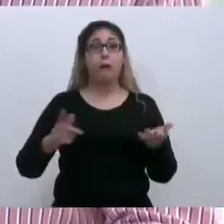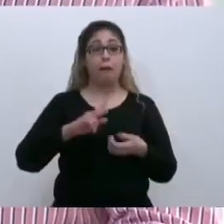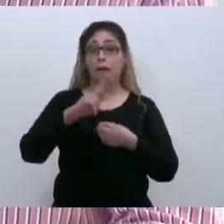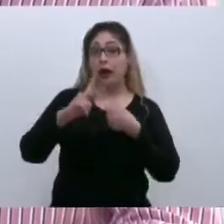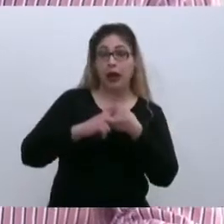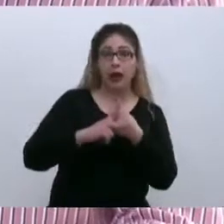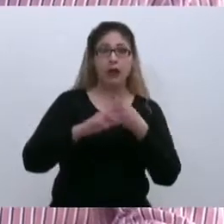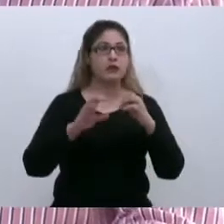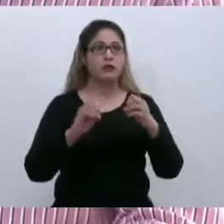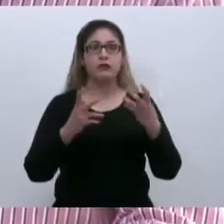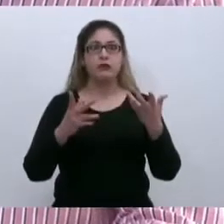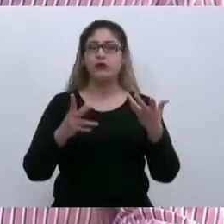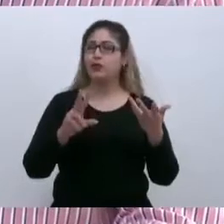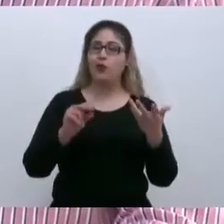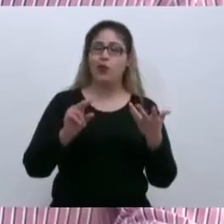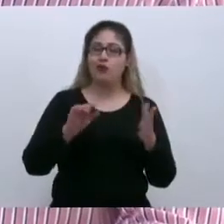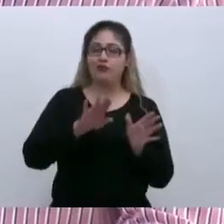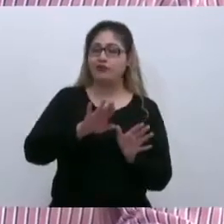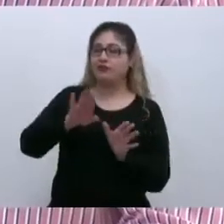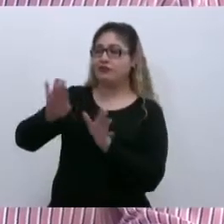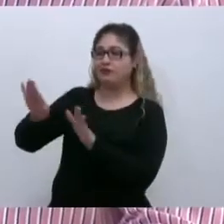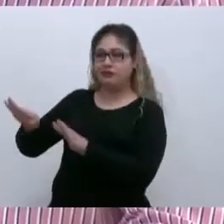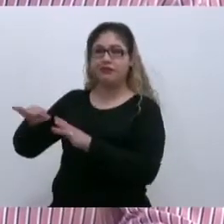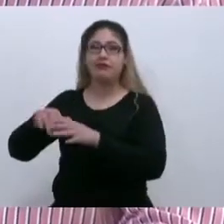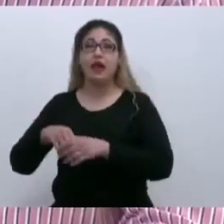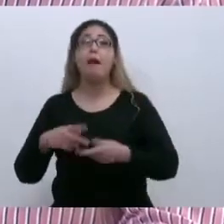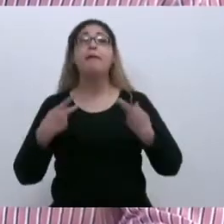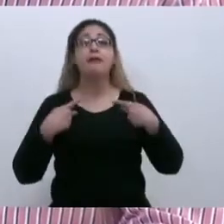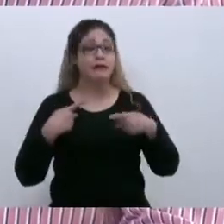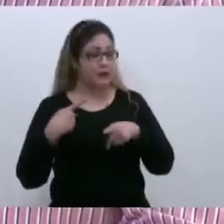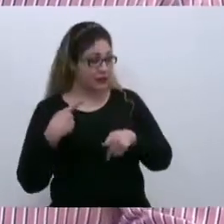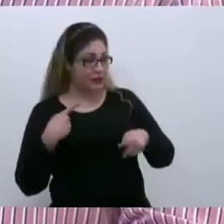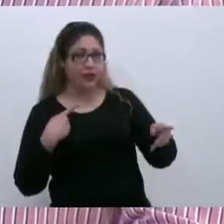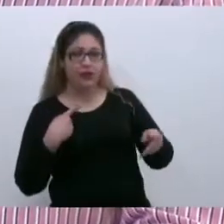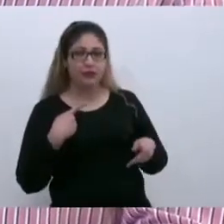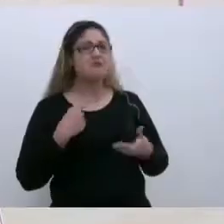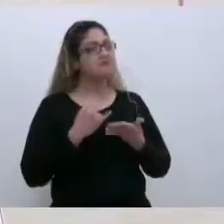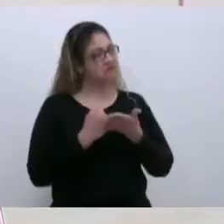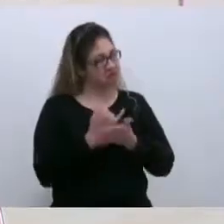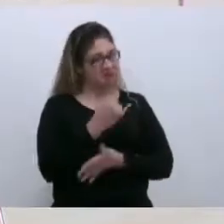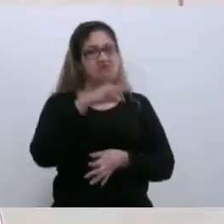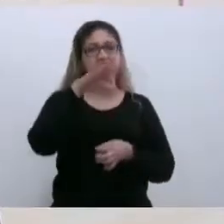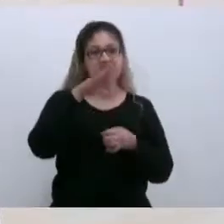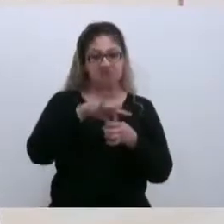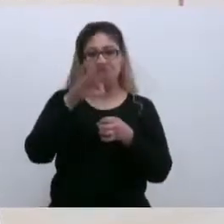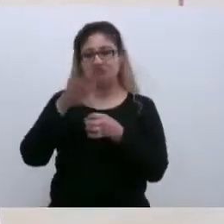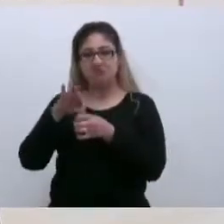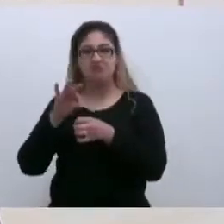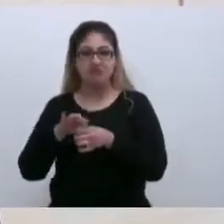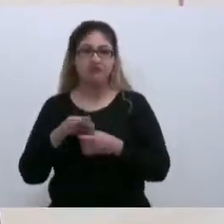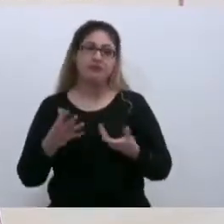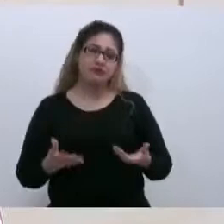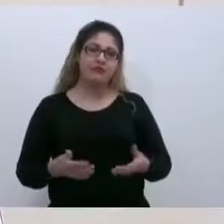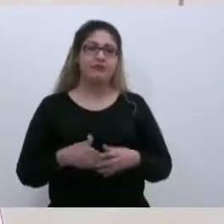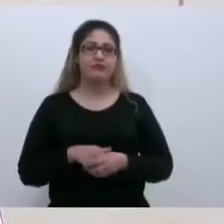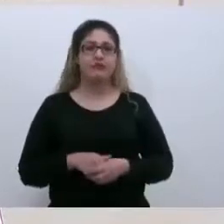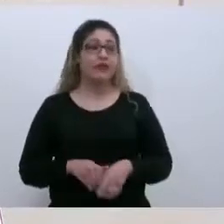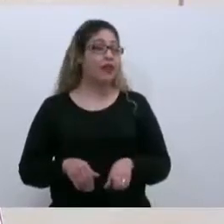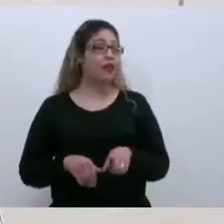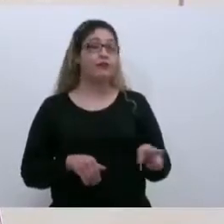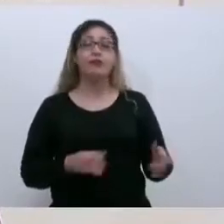haya democracia, que se garanticen elecciones limpias y